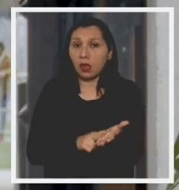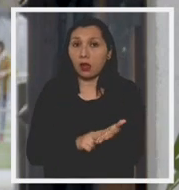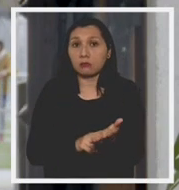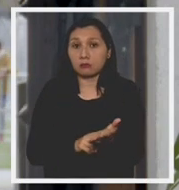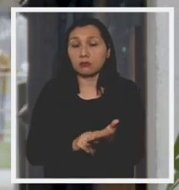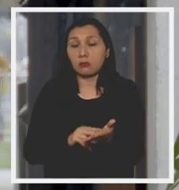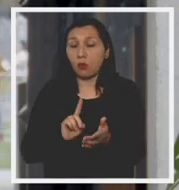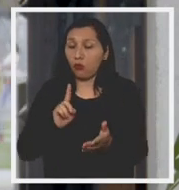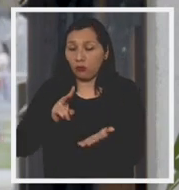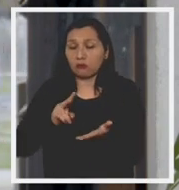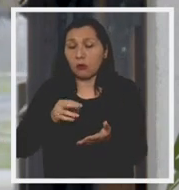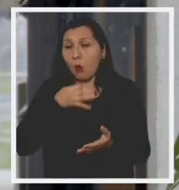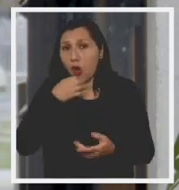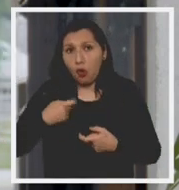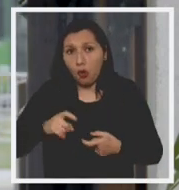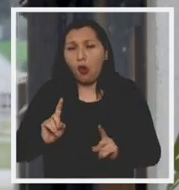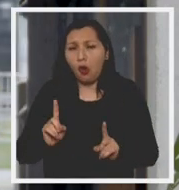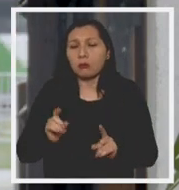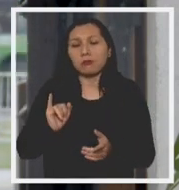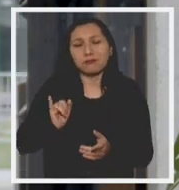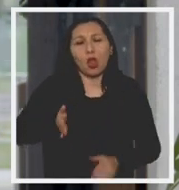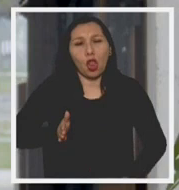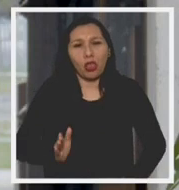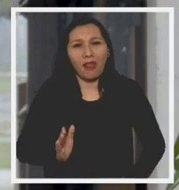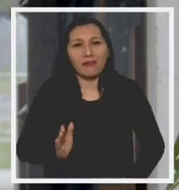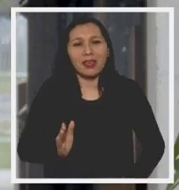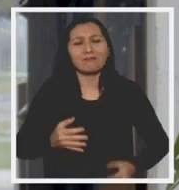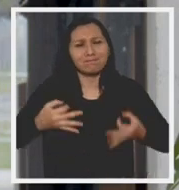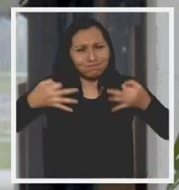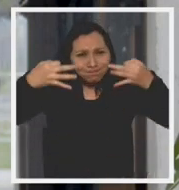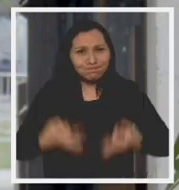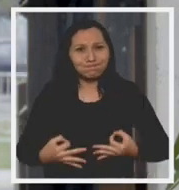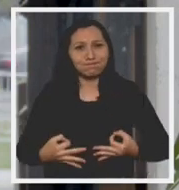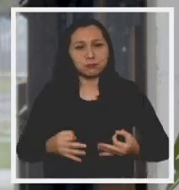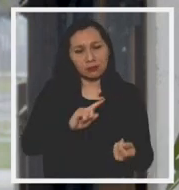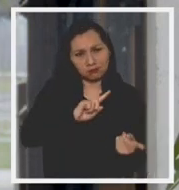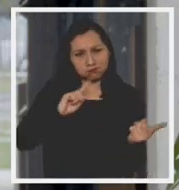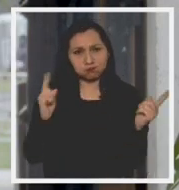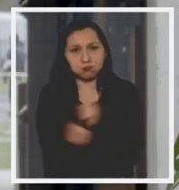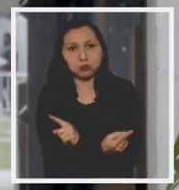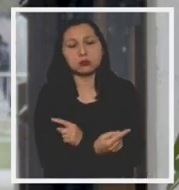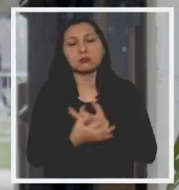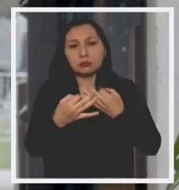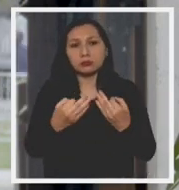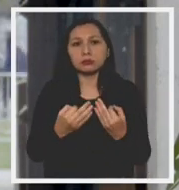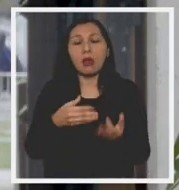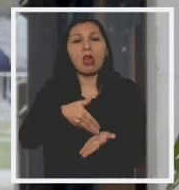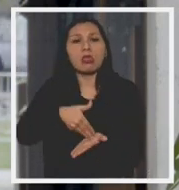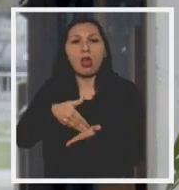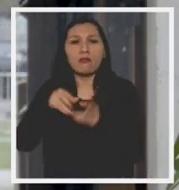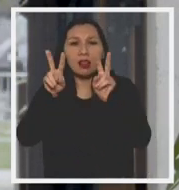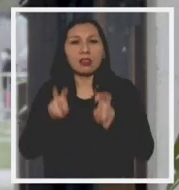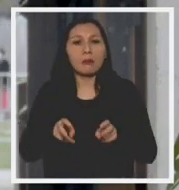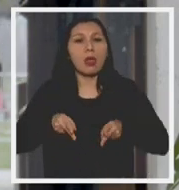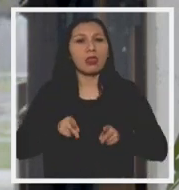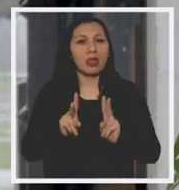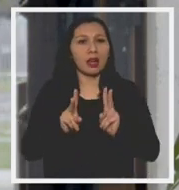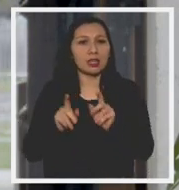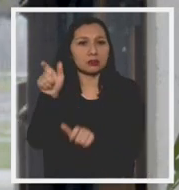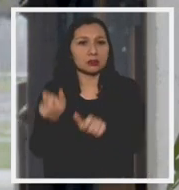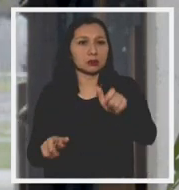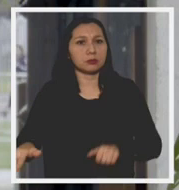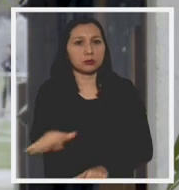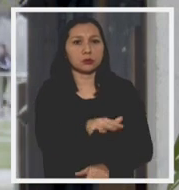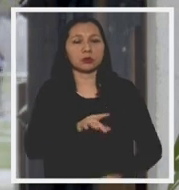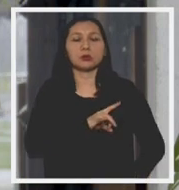pretendo negarlo. Pero todavía no concretamos las reformas que resuelvan la debilidad de los derechos sociales